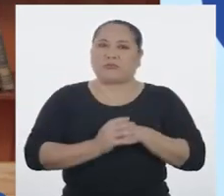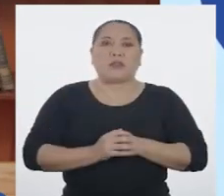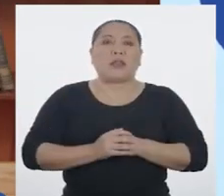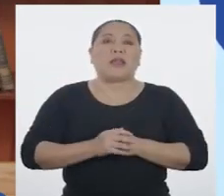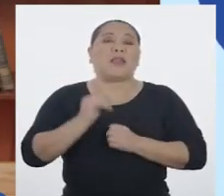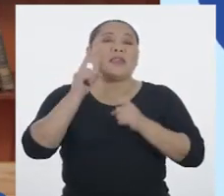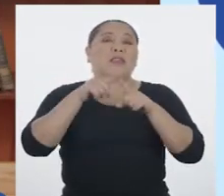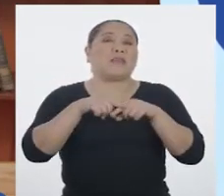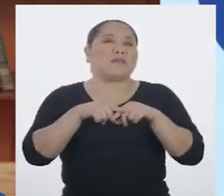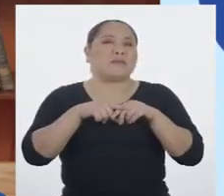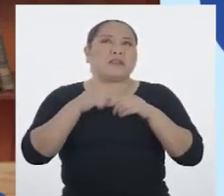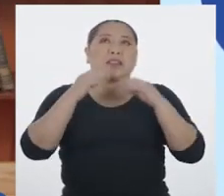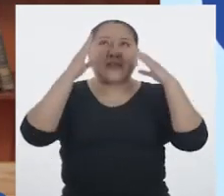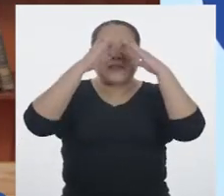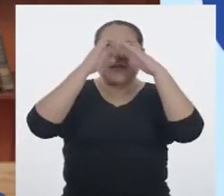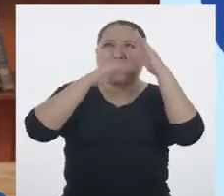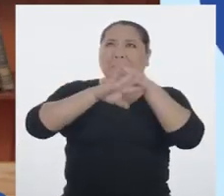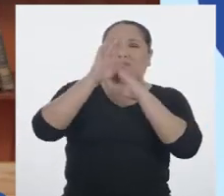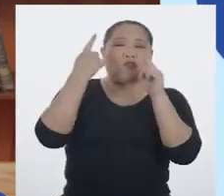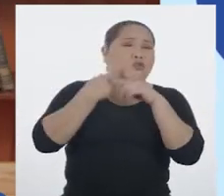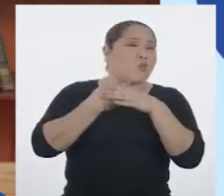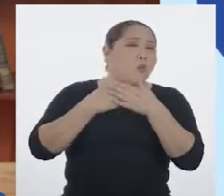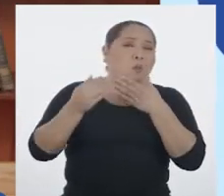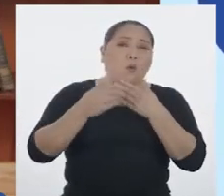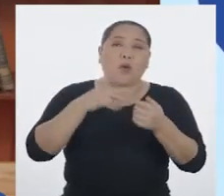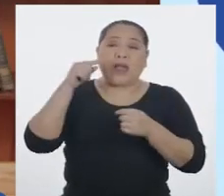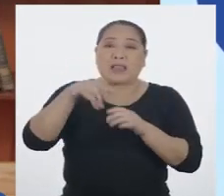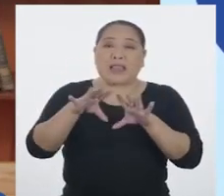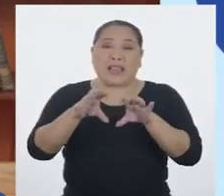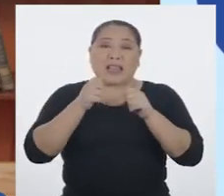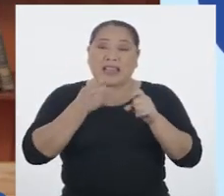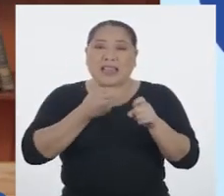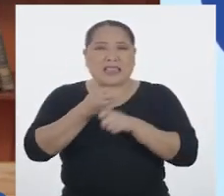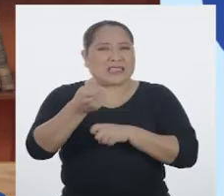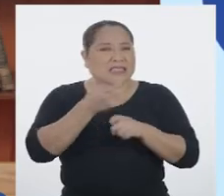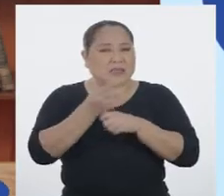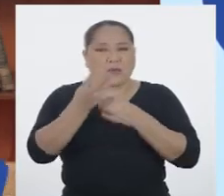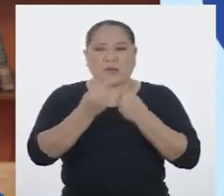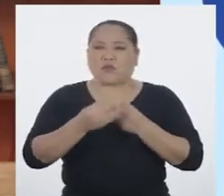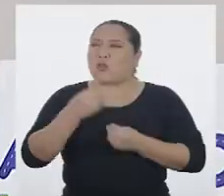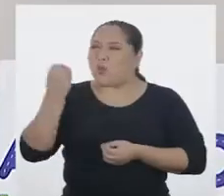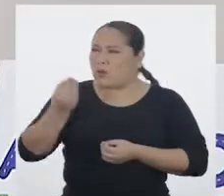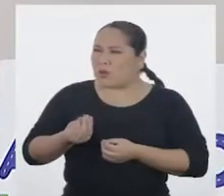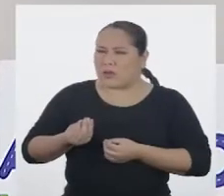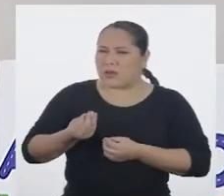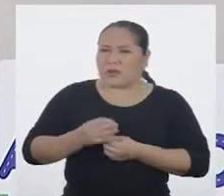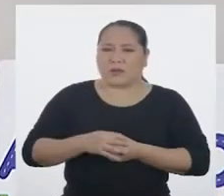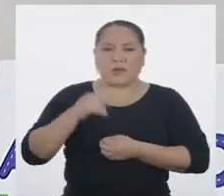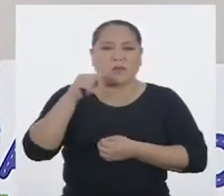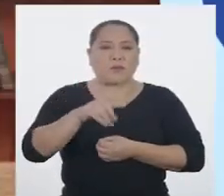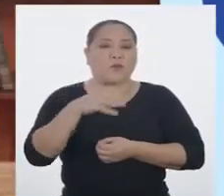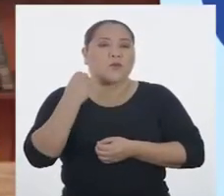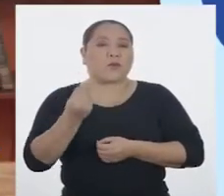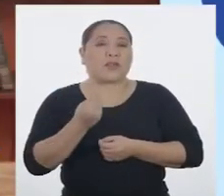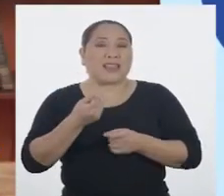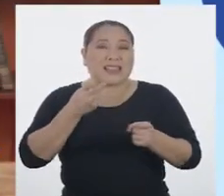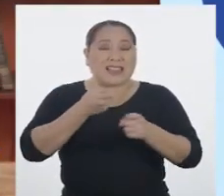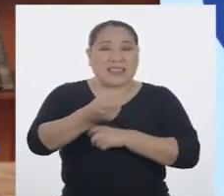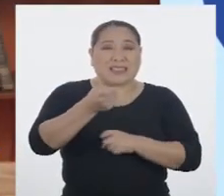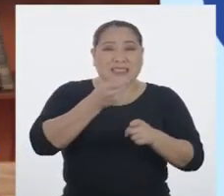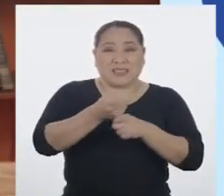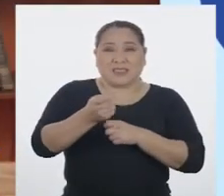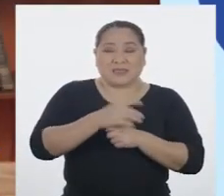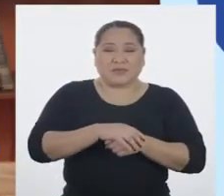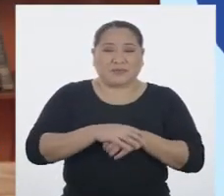con independencia del estado del cielo. Estas heladas son muy dañinas. ¿Por qué? Porque